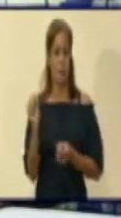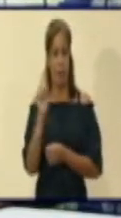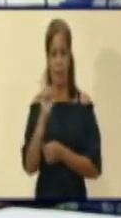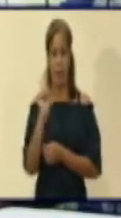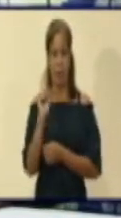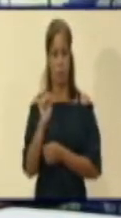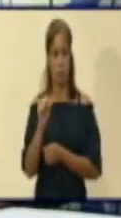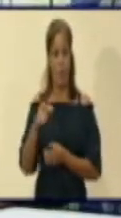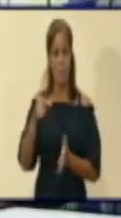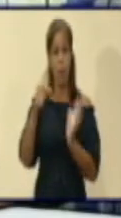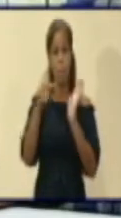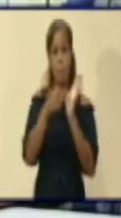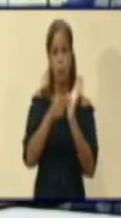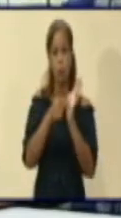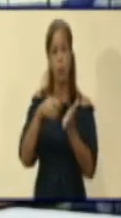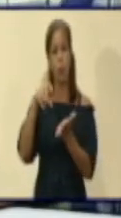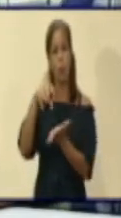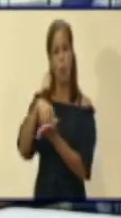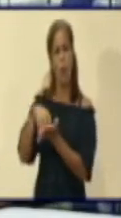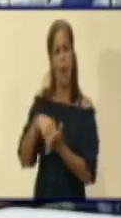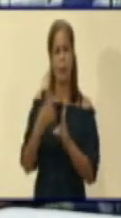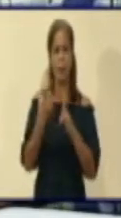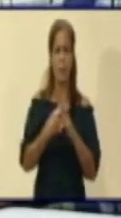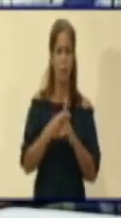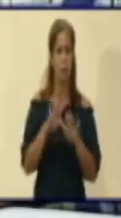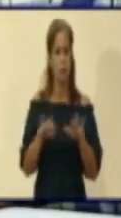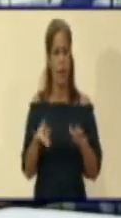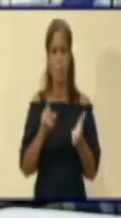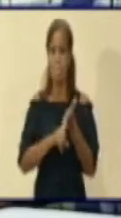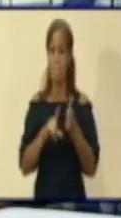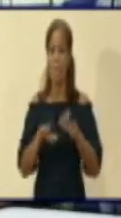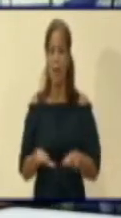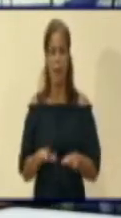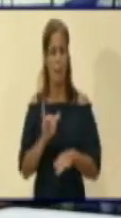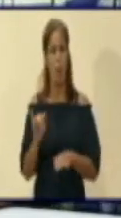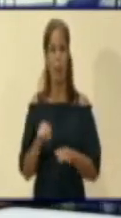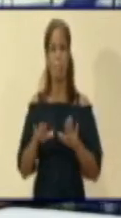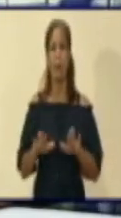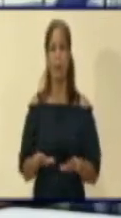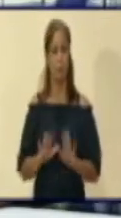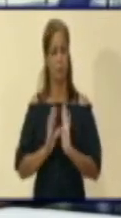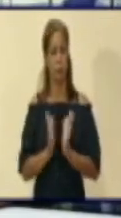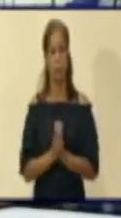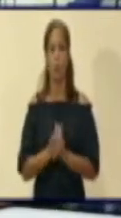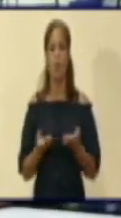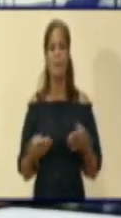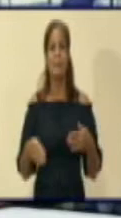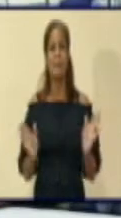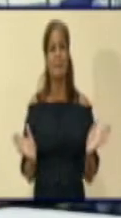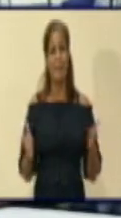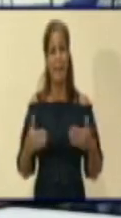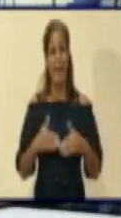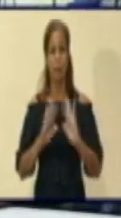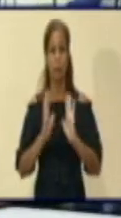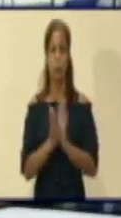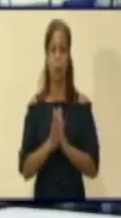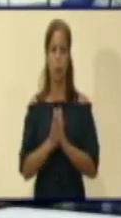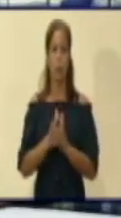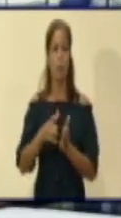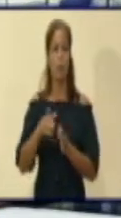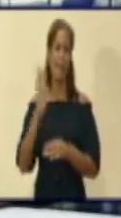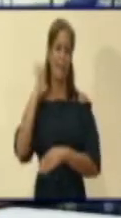en los puntos ni en las paradas. Se aplica el cierre parcial de todas las terminales de ómnibus, incluye las de ferrocarril de la provincia. No